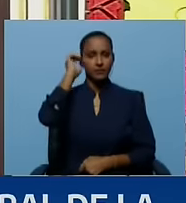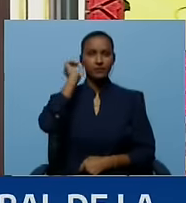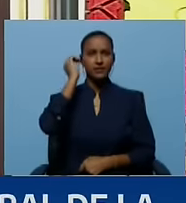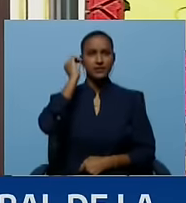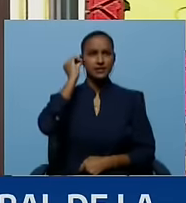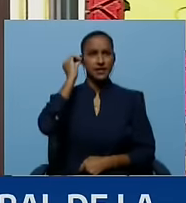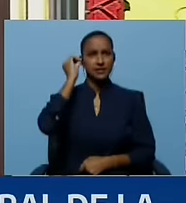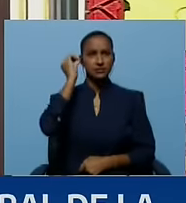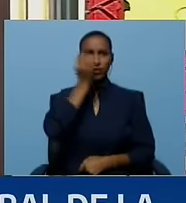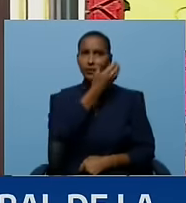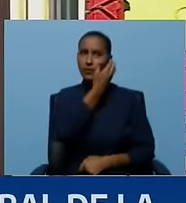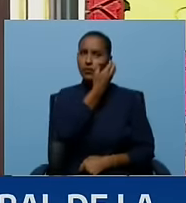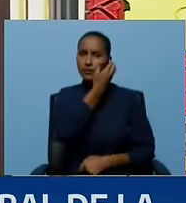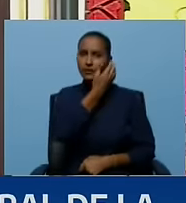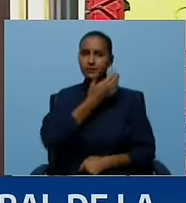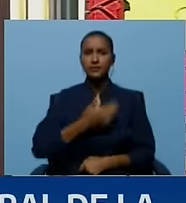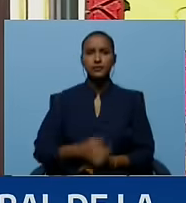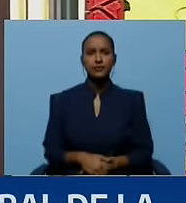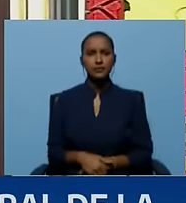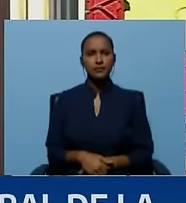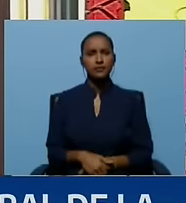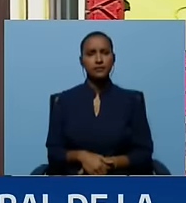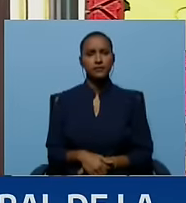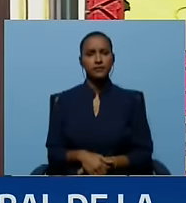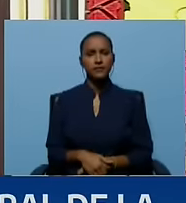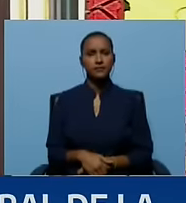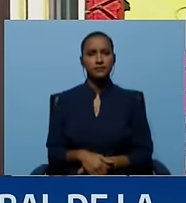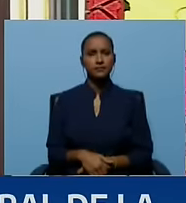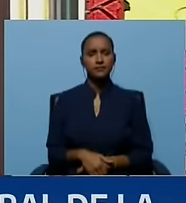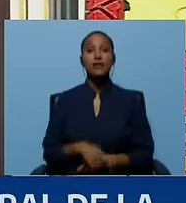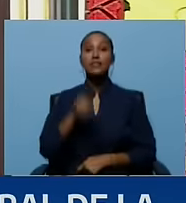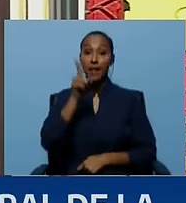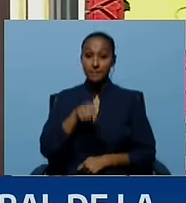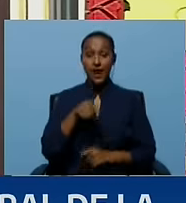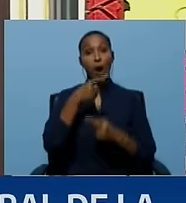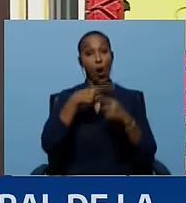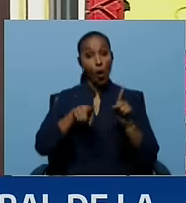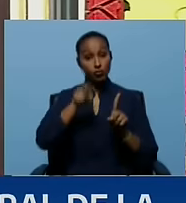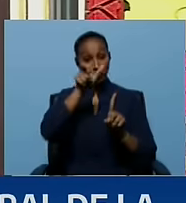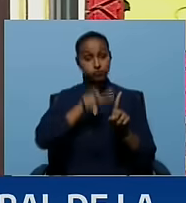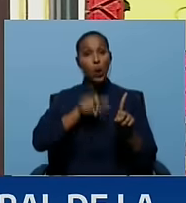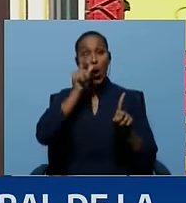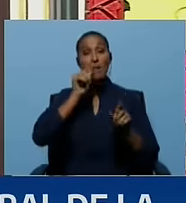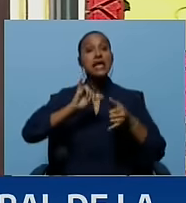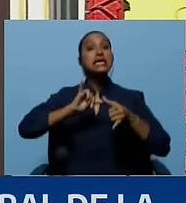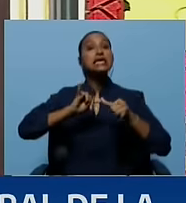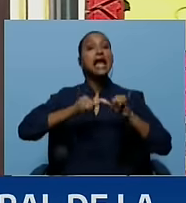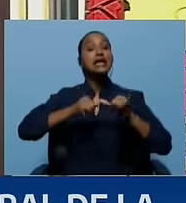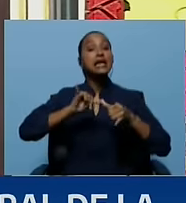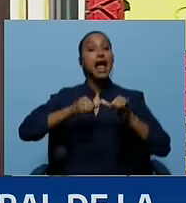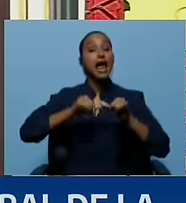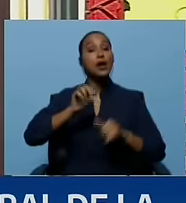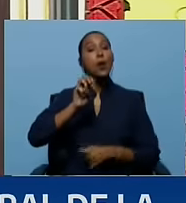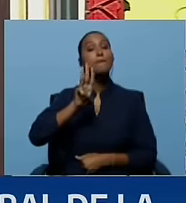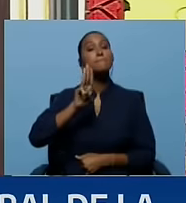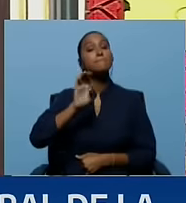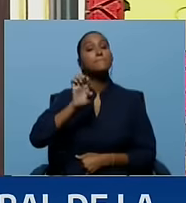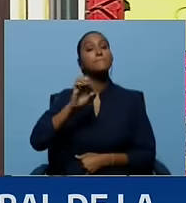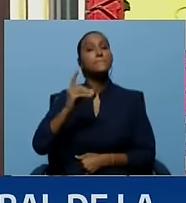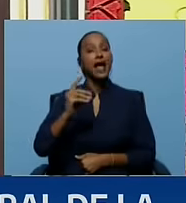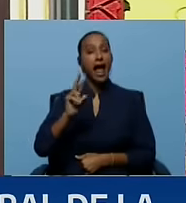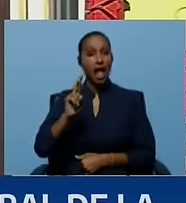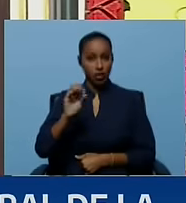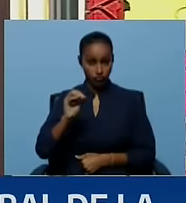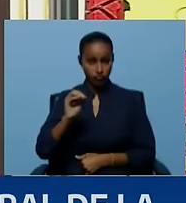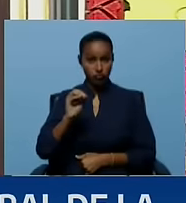Igualmente, le he pedido al ingeniero Pedro Tellechea que asuma